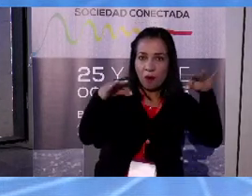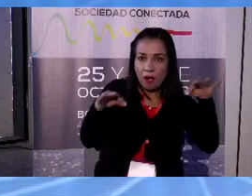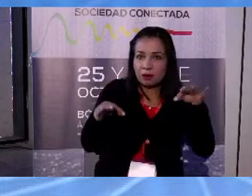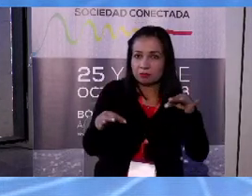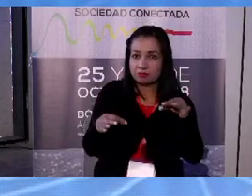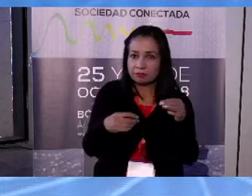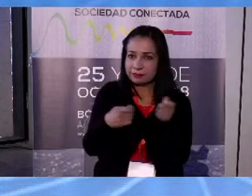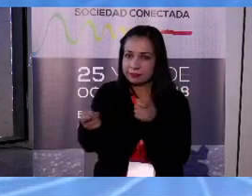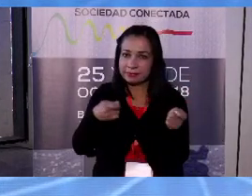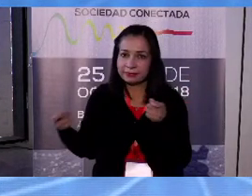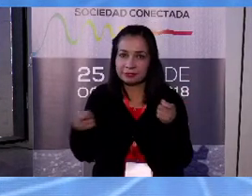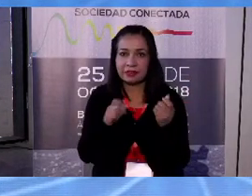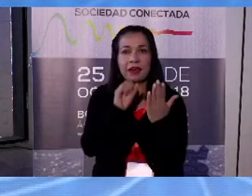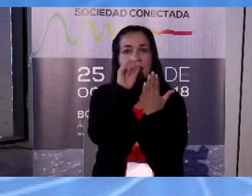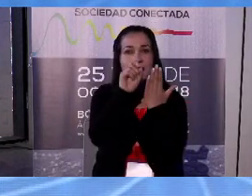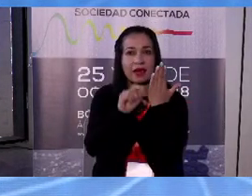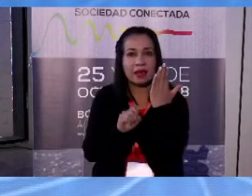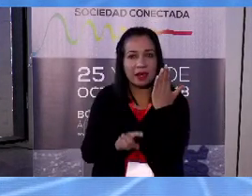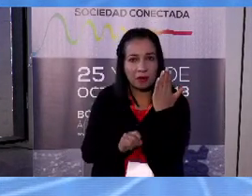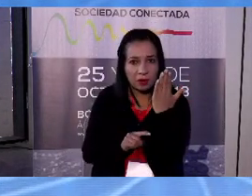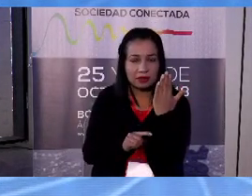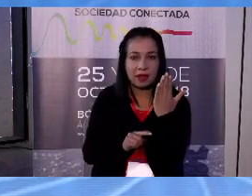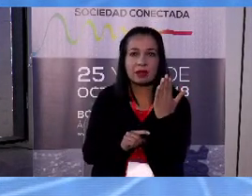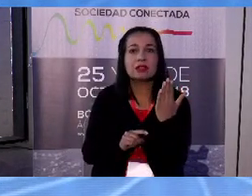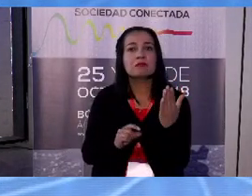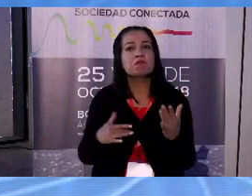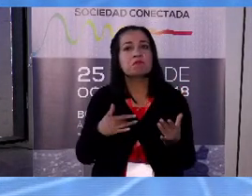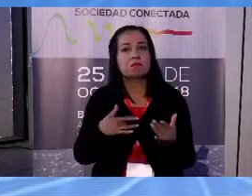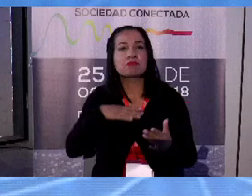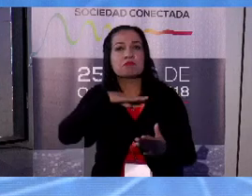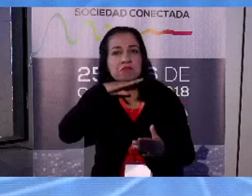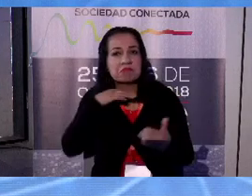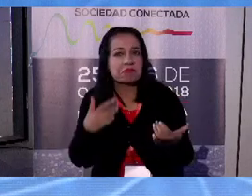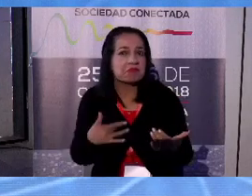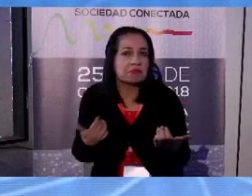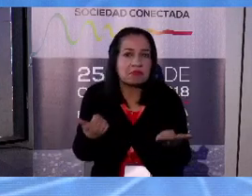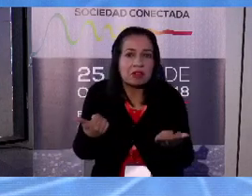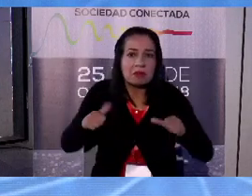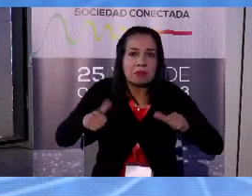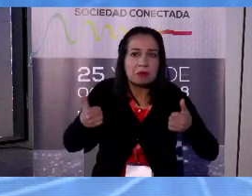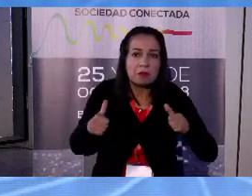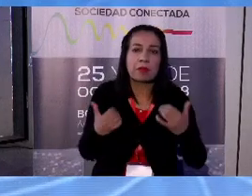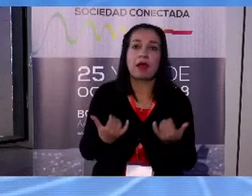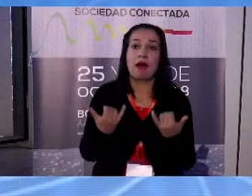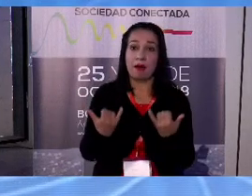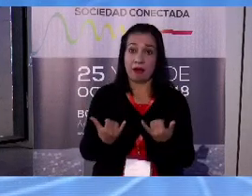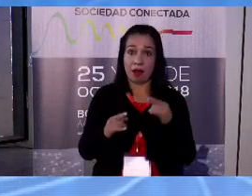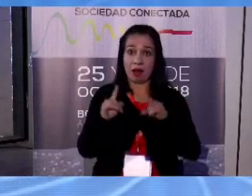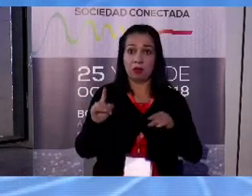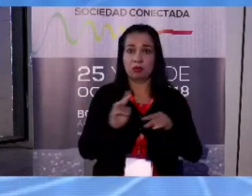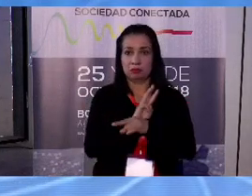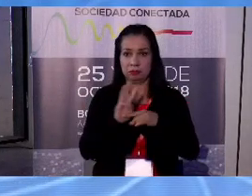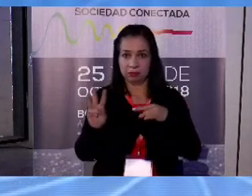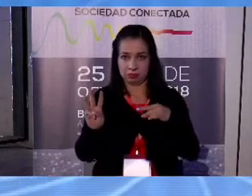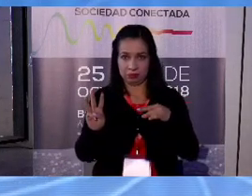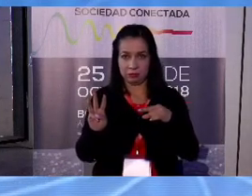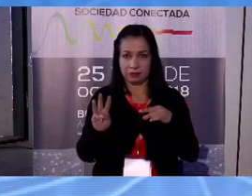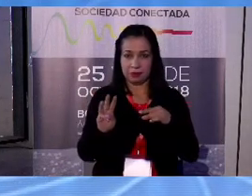streaming esta encuesta está disponible a partir de este momento en interactua internationals spectrum